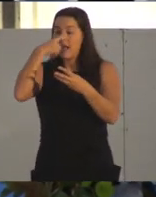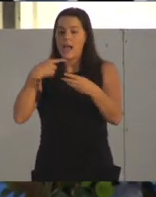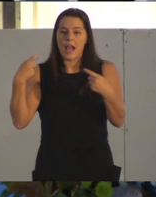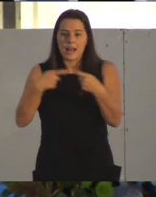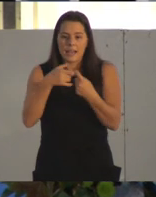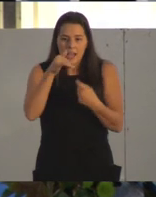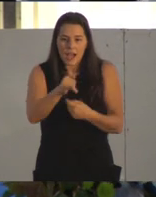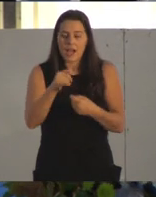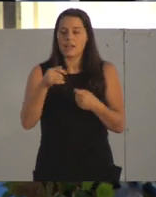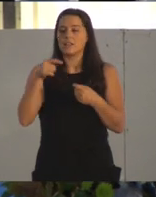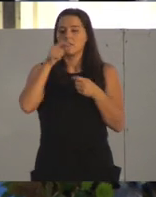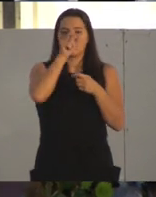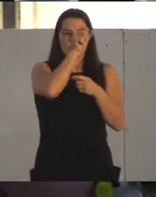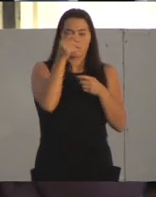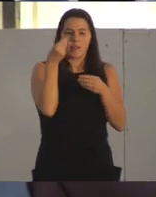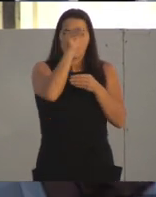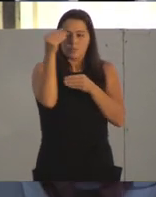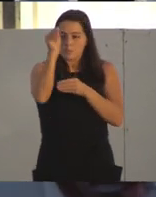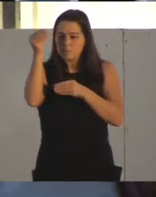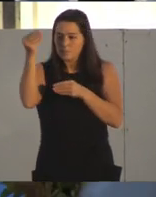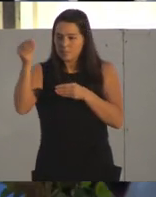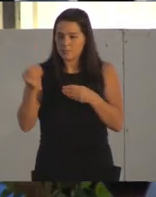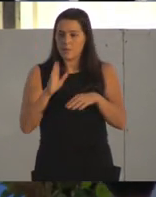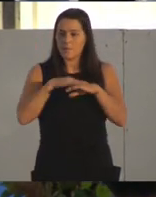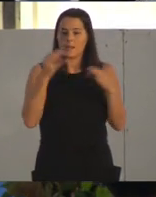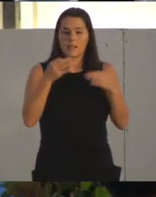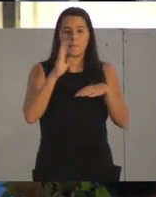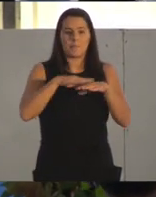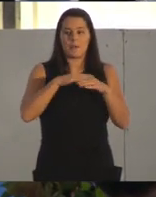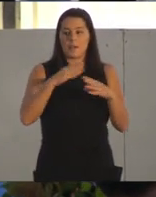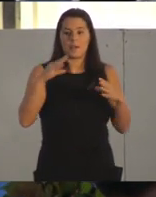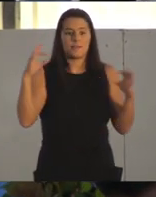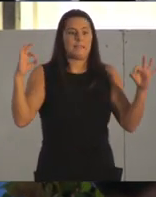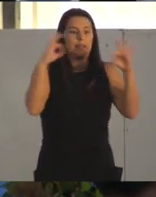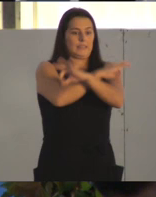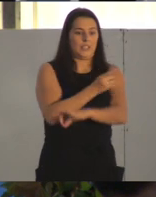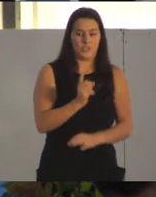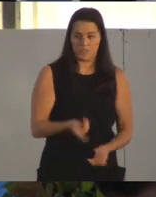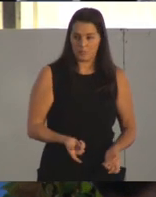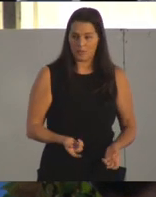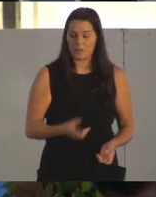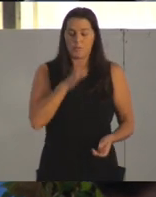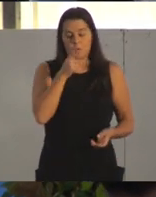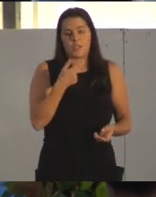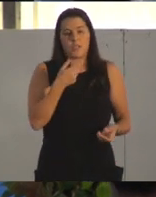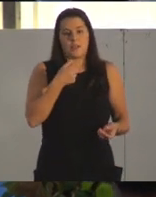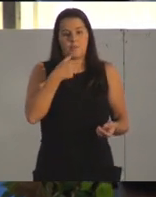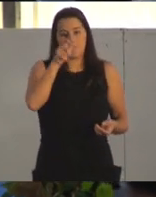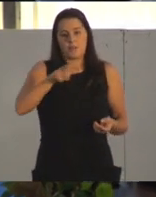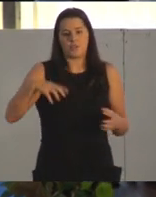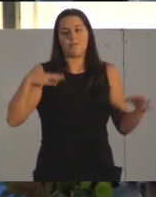intolerante y muchísimas cosas más. ¿Para qué? Para evitar errores humanos, porque se dan, ¿de